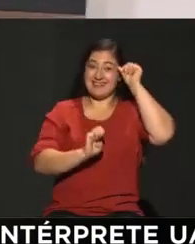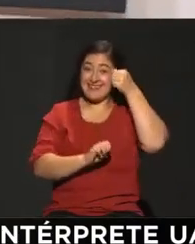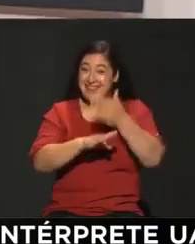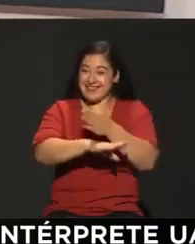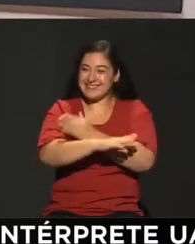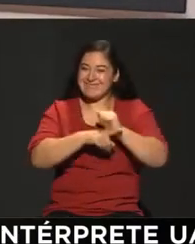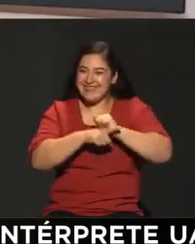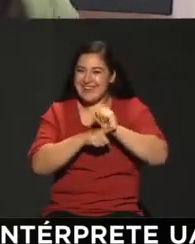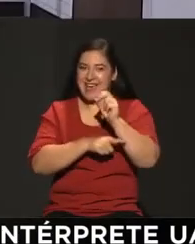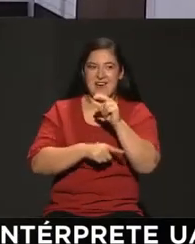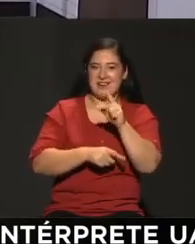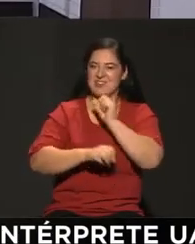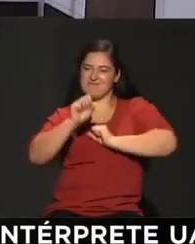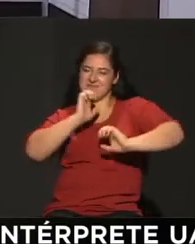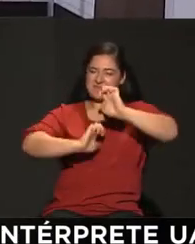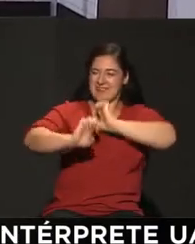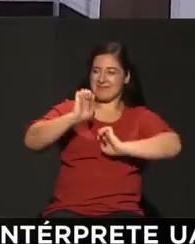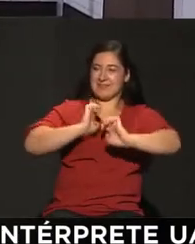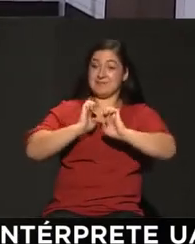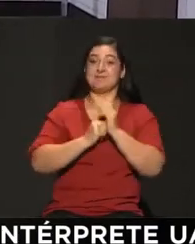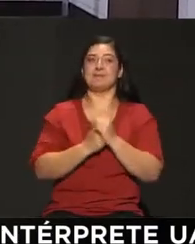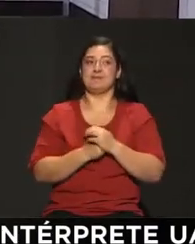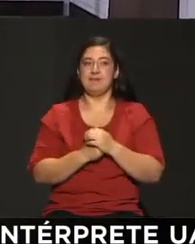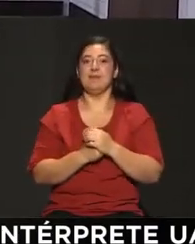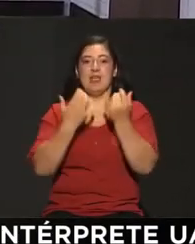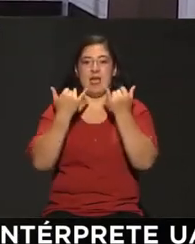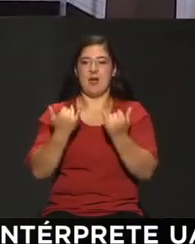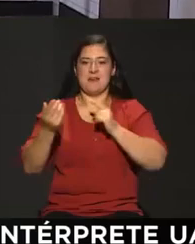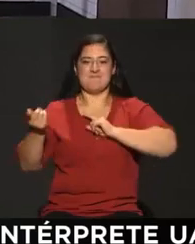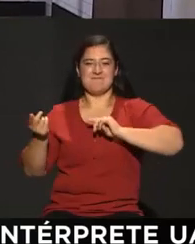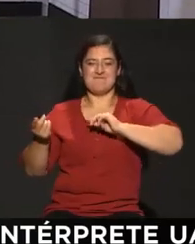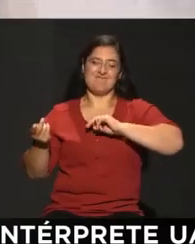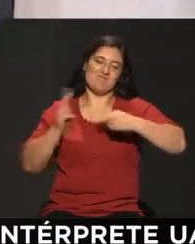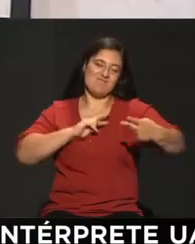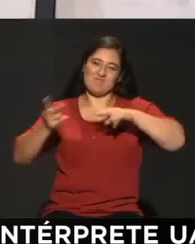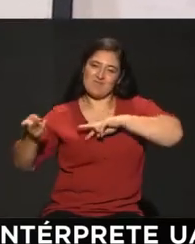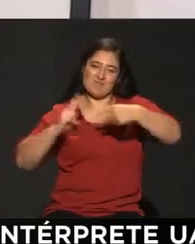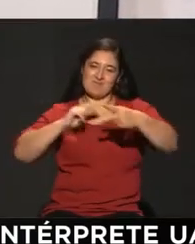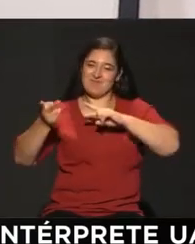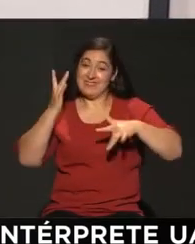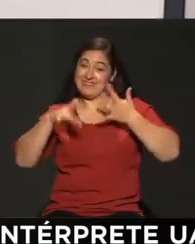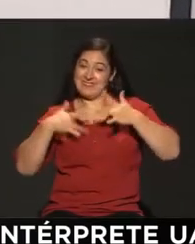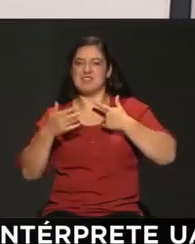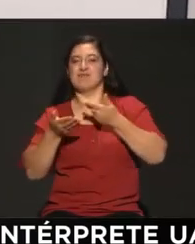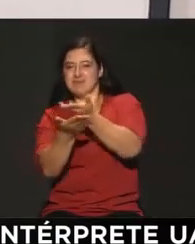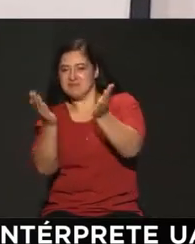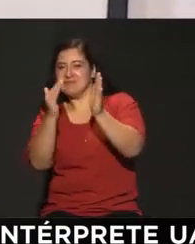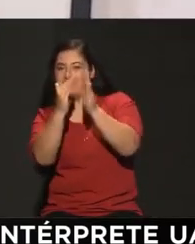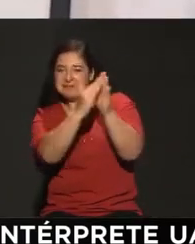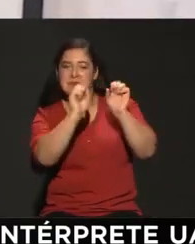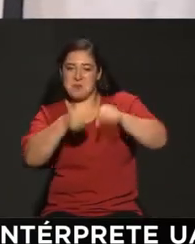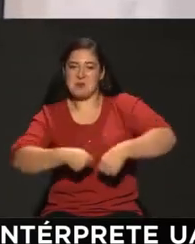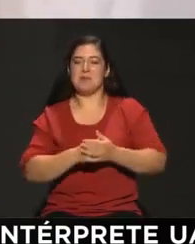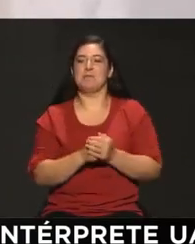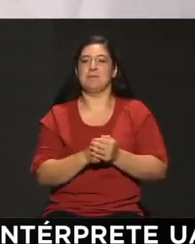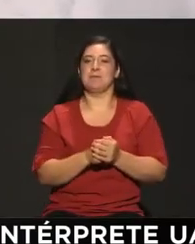que habíamos visto. Puedo defenderme. Listo. Vamos a combinarlo para que sea más divertido y en sus casas lo pueden realizar. Listo. Y vamos a